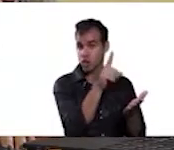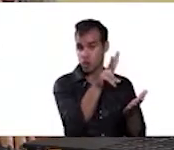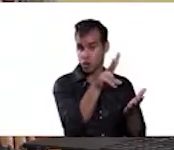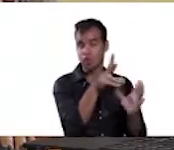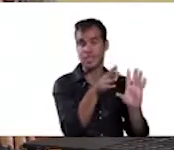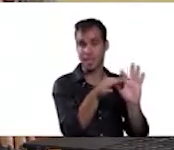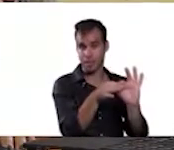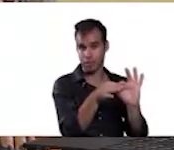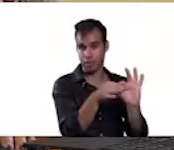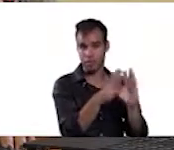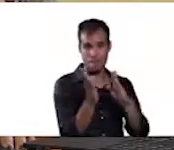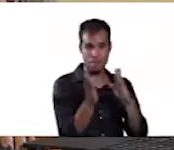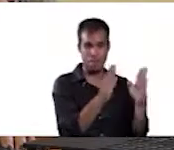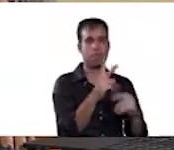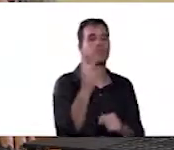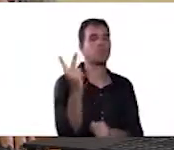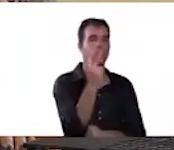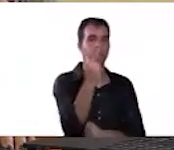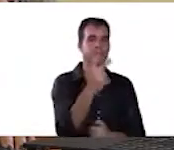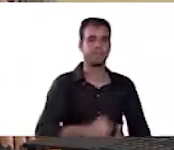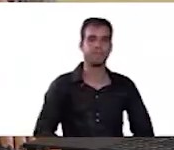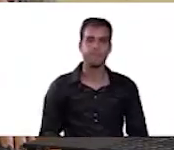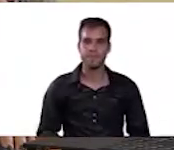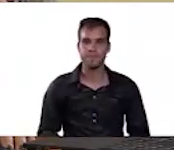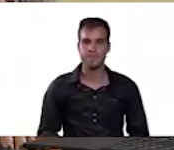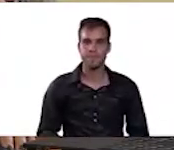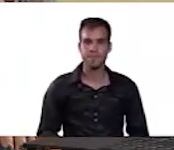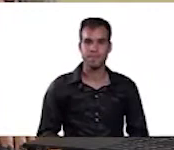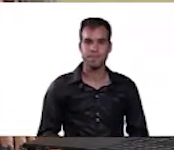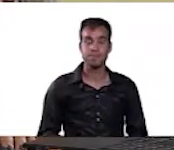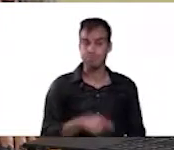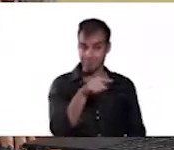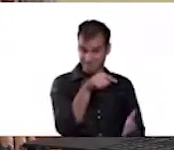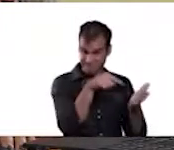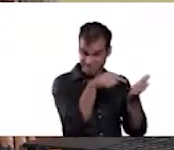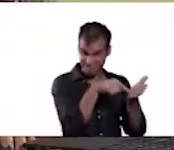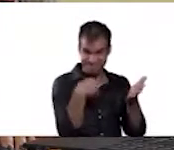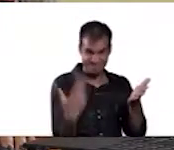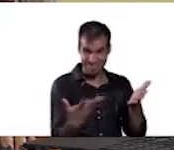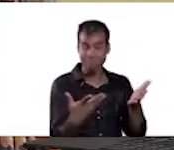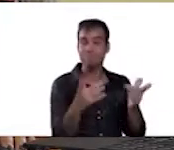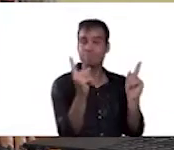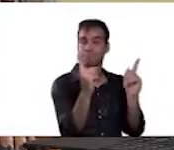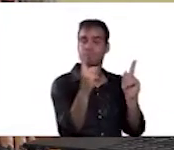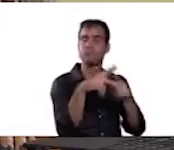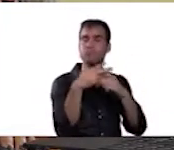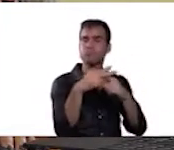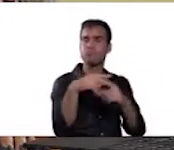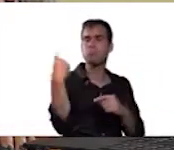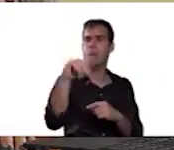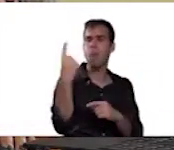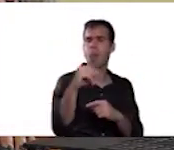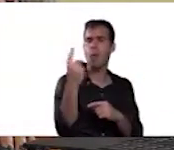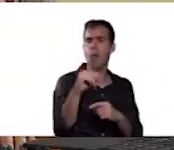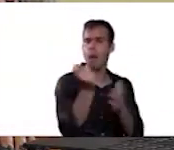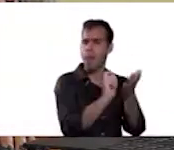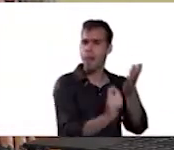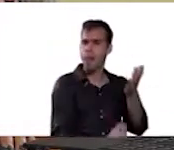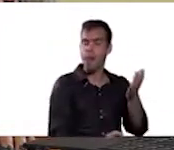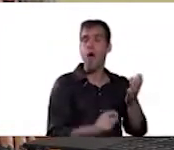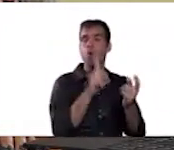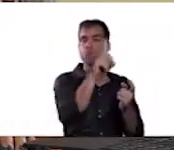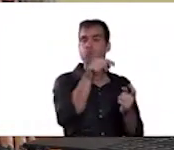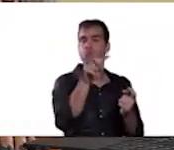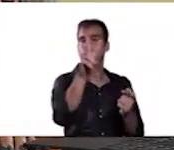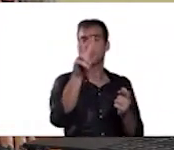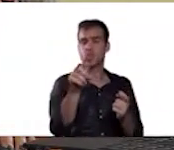12º grado parte 2. Y de aquí pueden resolver el ejercicio 1.21